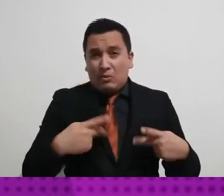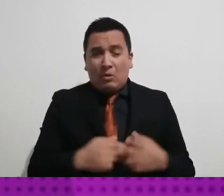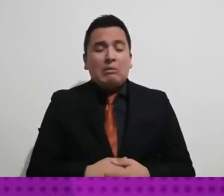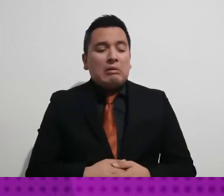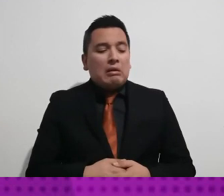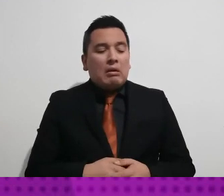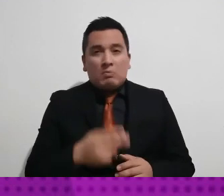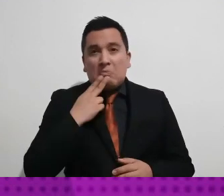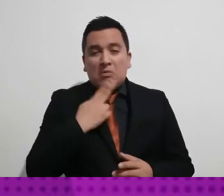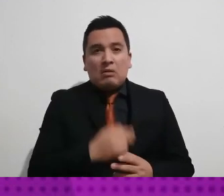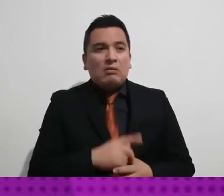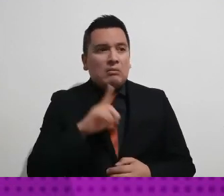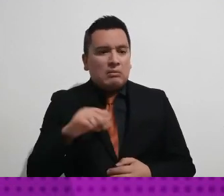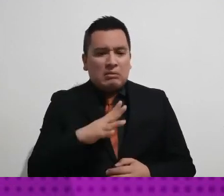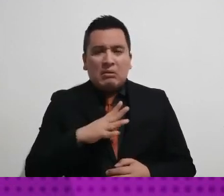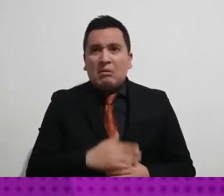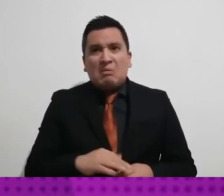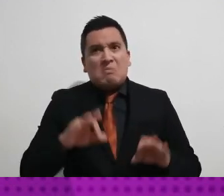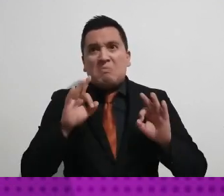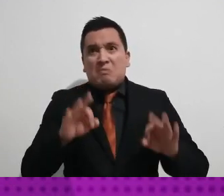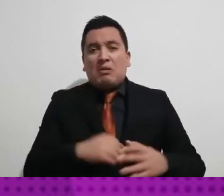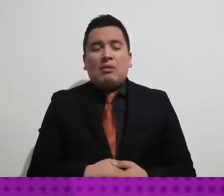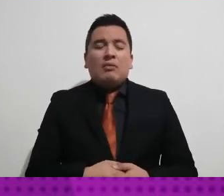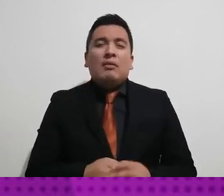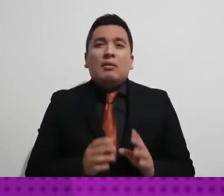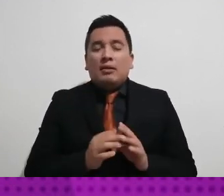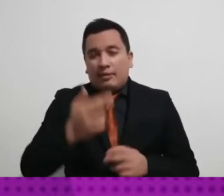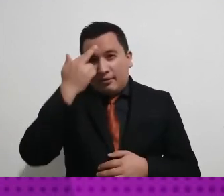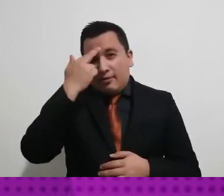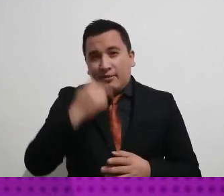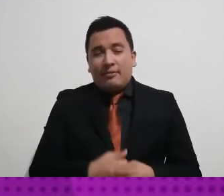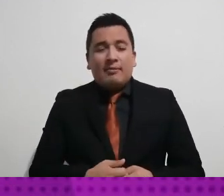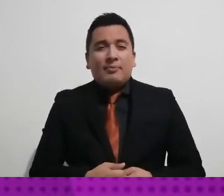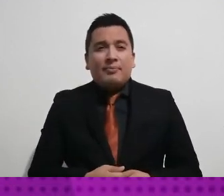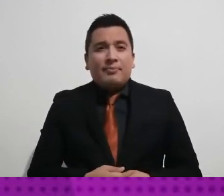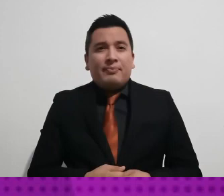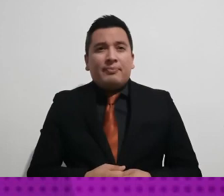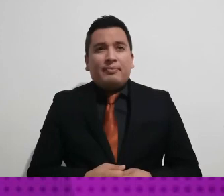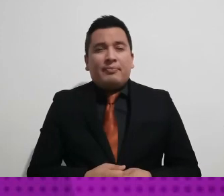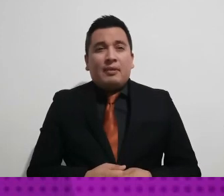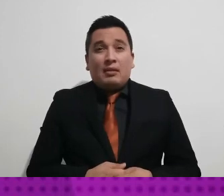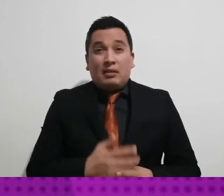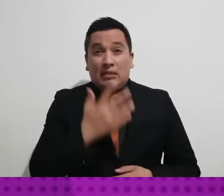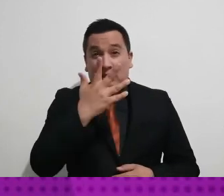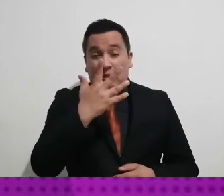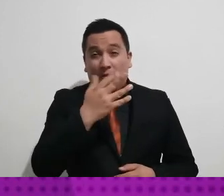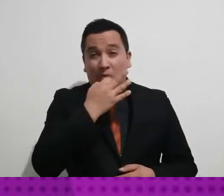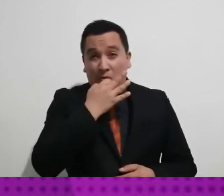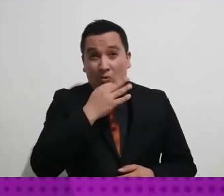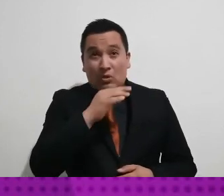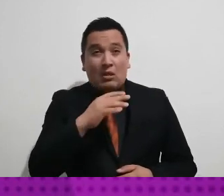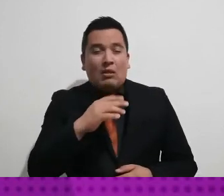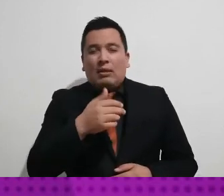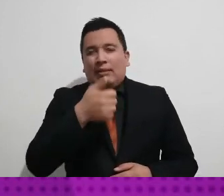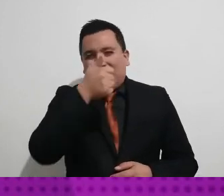14,000 personas. Y bueno, los resultados fueron muy buenos. Permítanme recordarles que 5